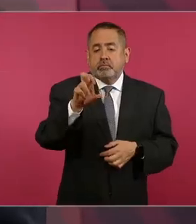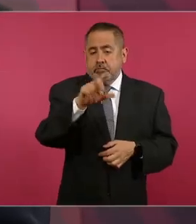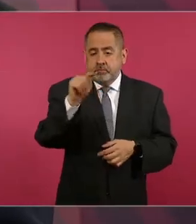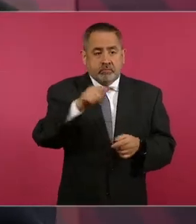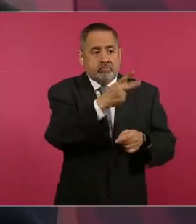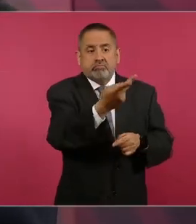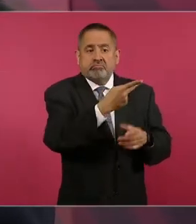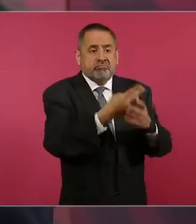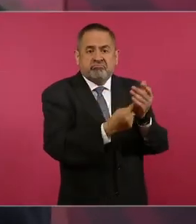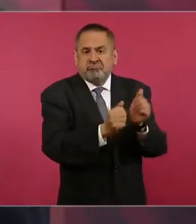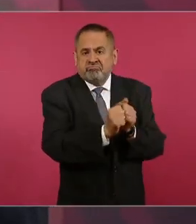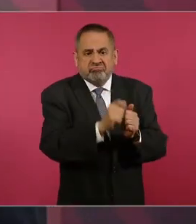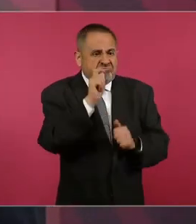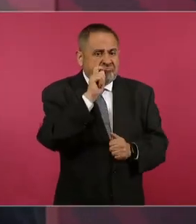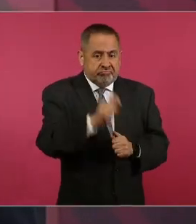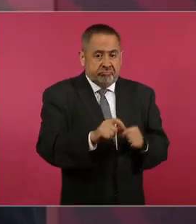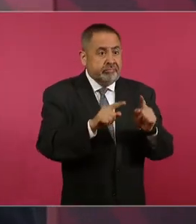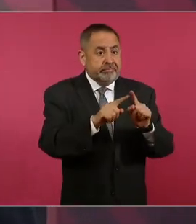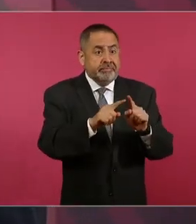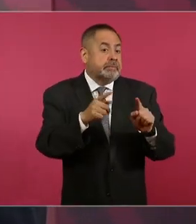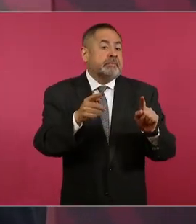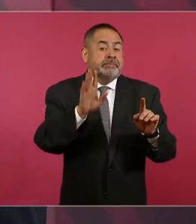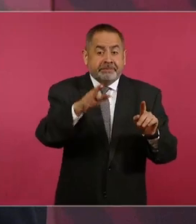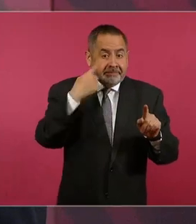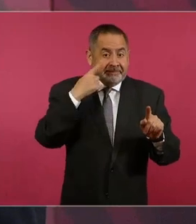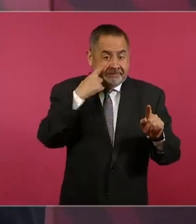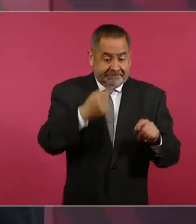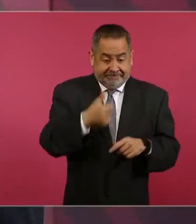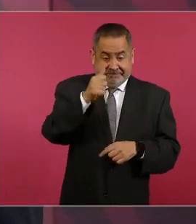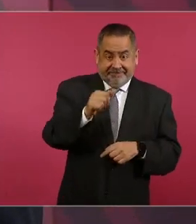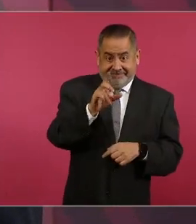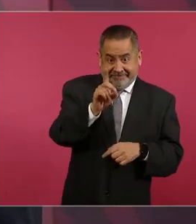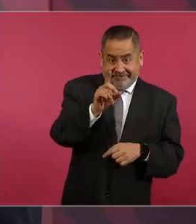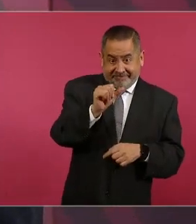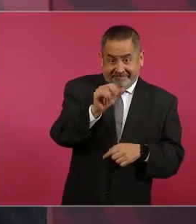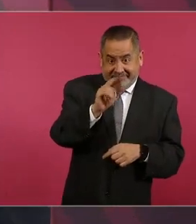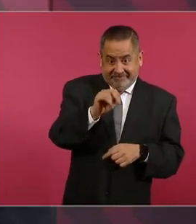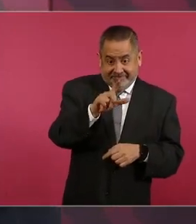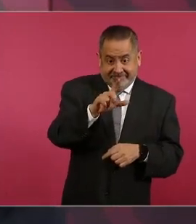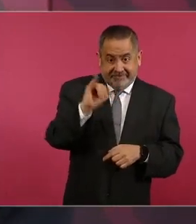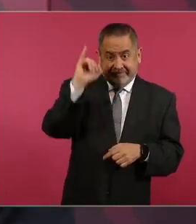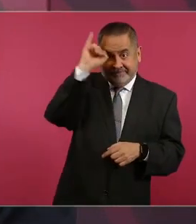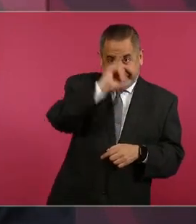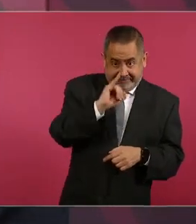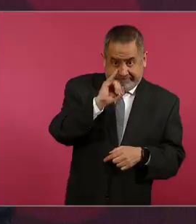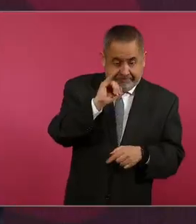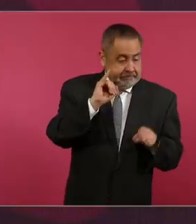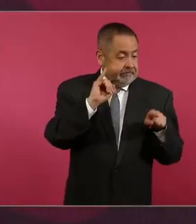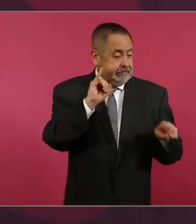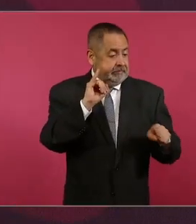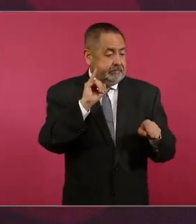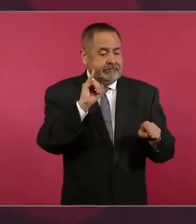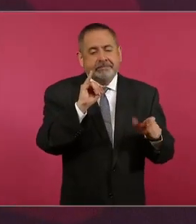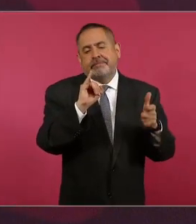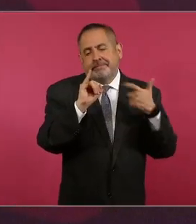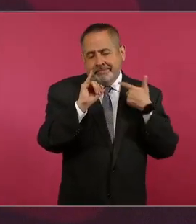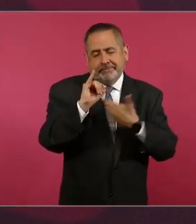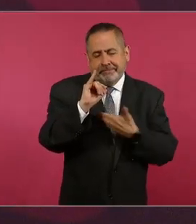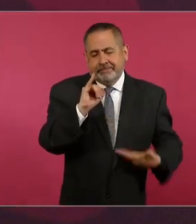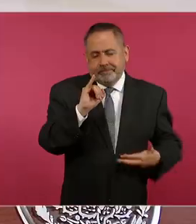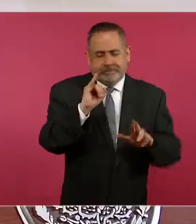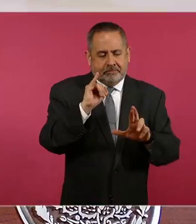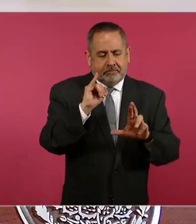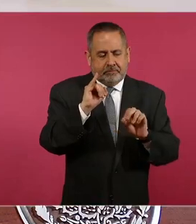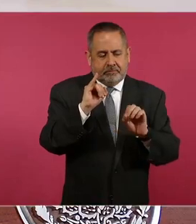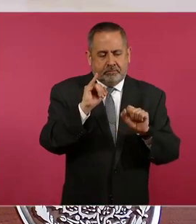del presidente Roosevelt antes de que Roosevelt llegara